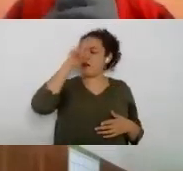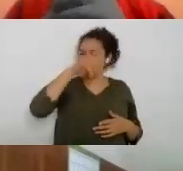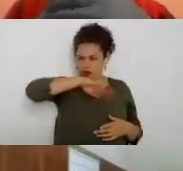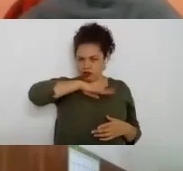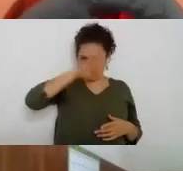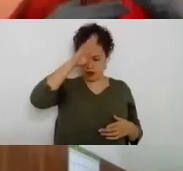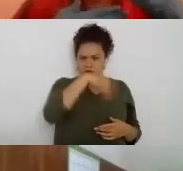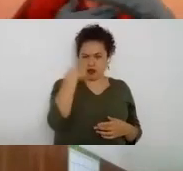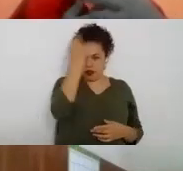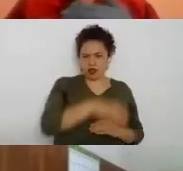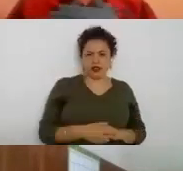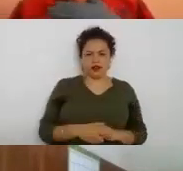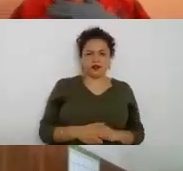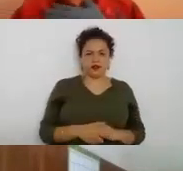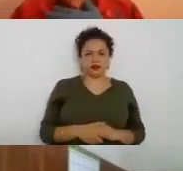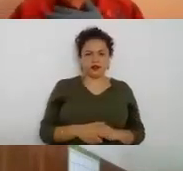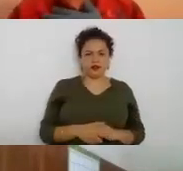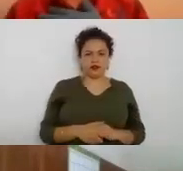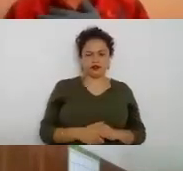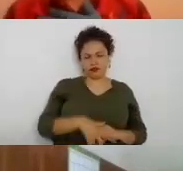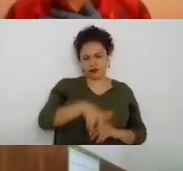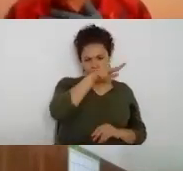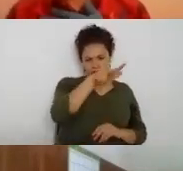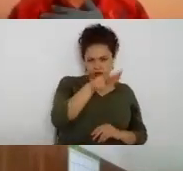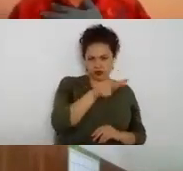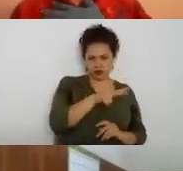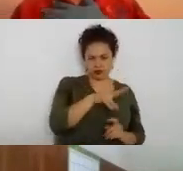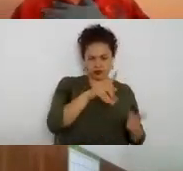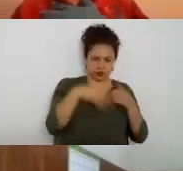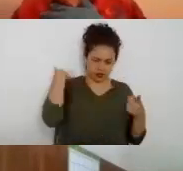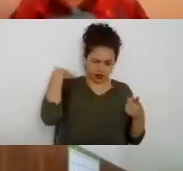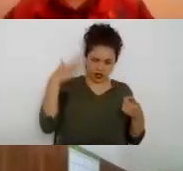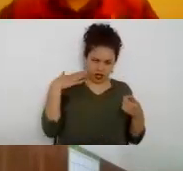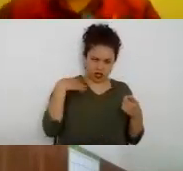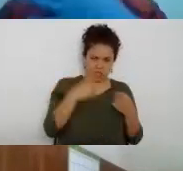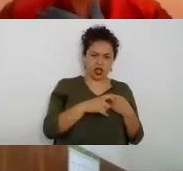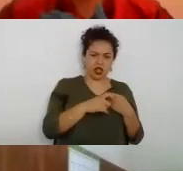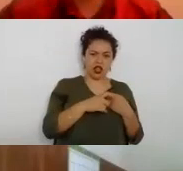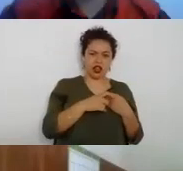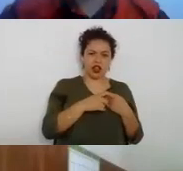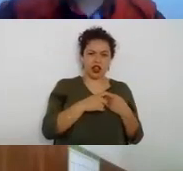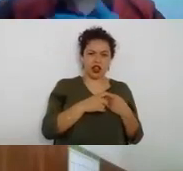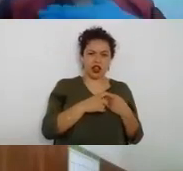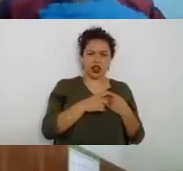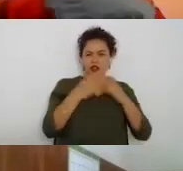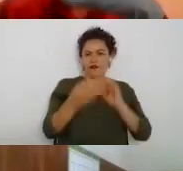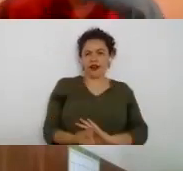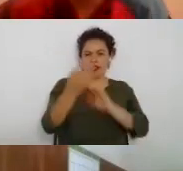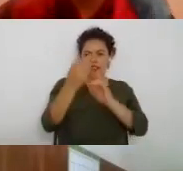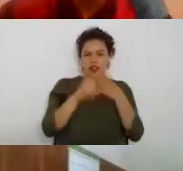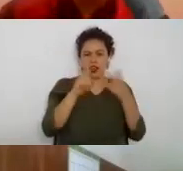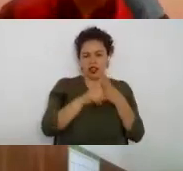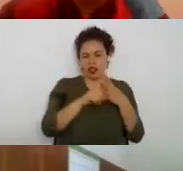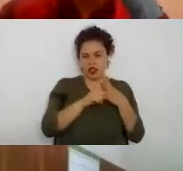Entonces sería 18 de todo lo que es la parte del tronco, de la parte de enfrente, 18